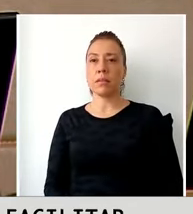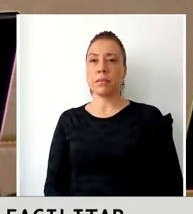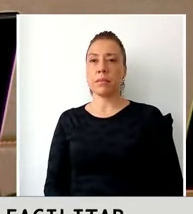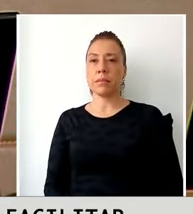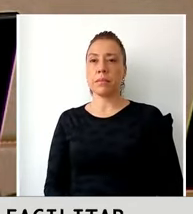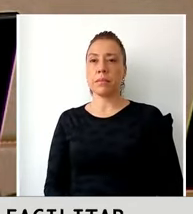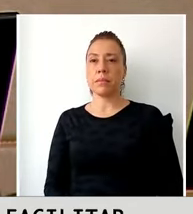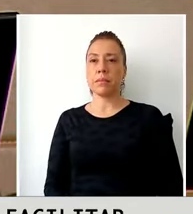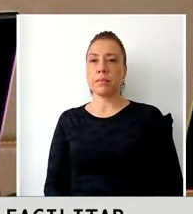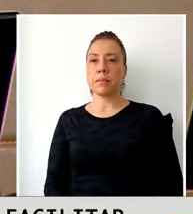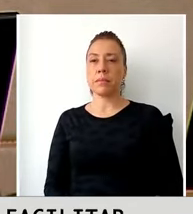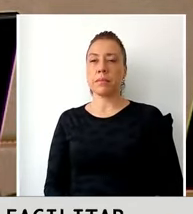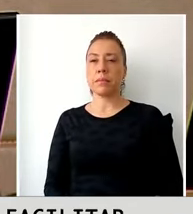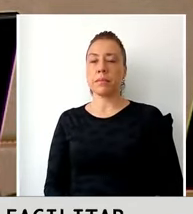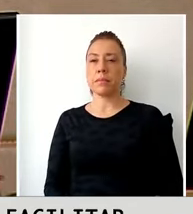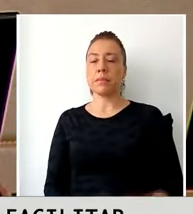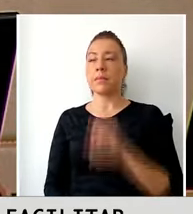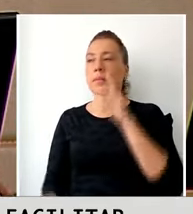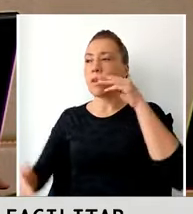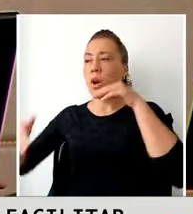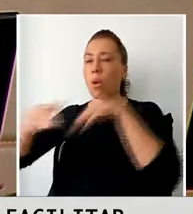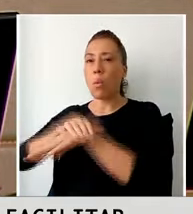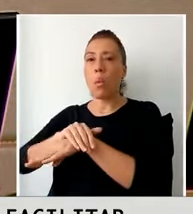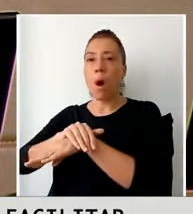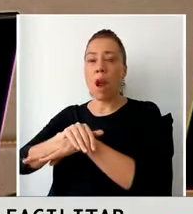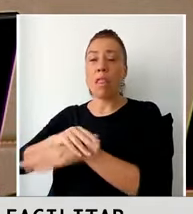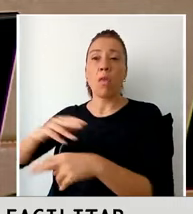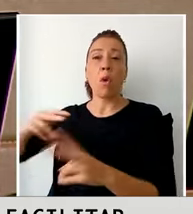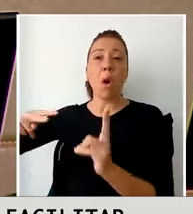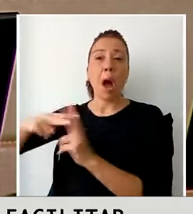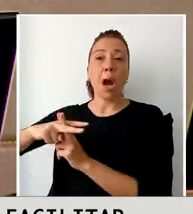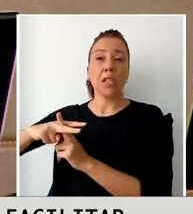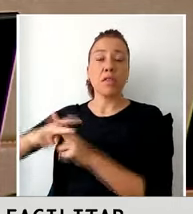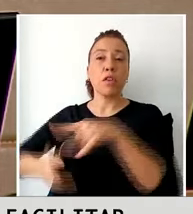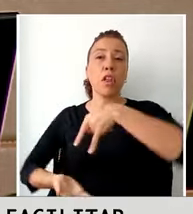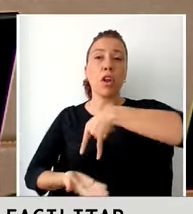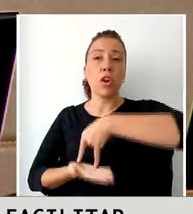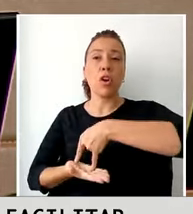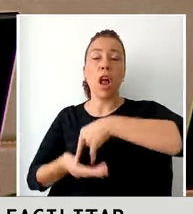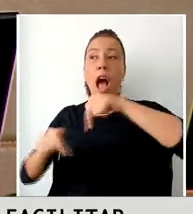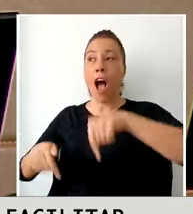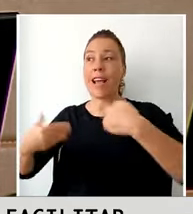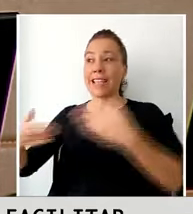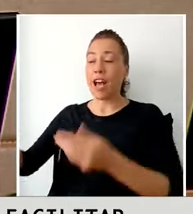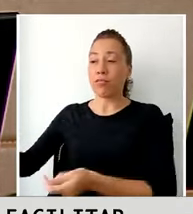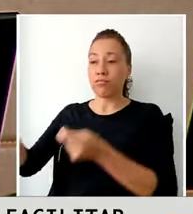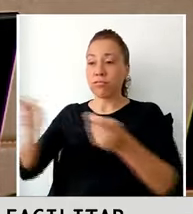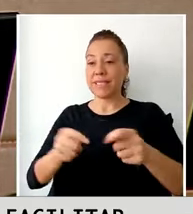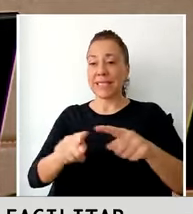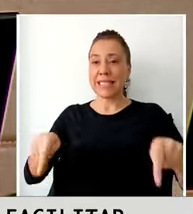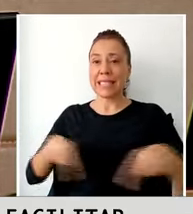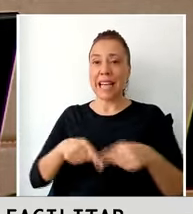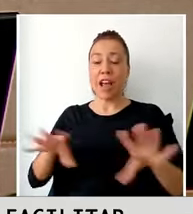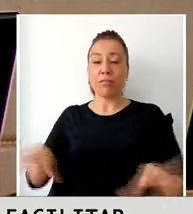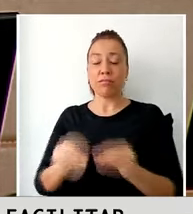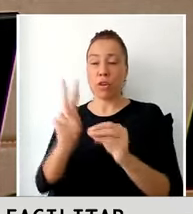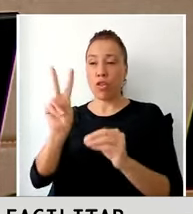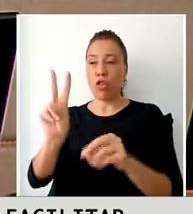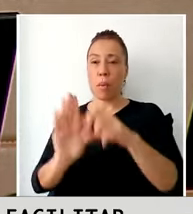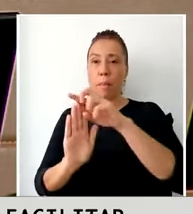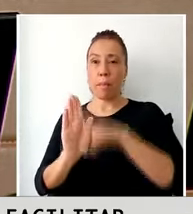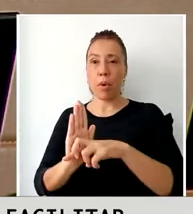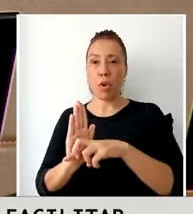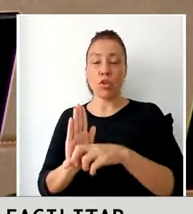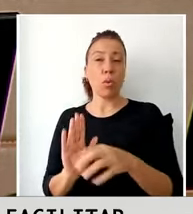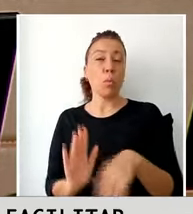guardado en los archivos de este Congreso Nacional llega a la sala esta fusión de estos dos proyectos tan trascendentales